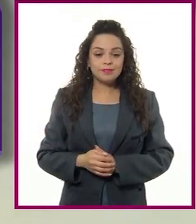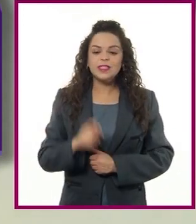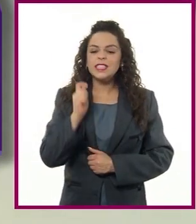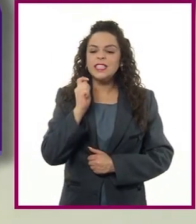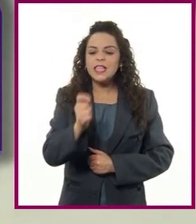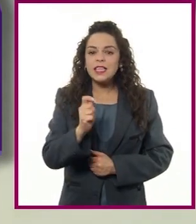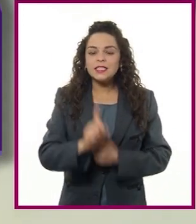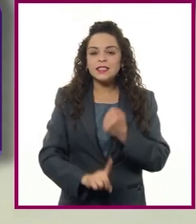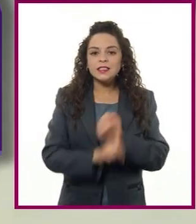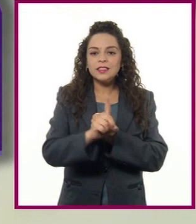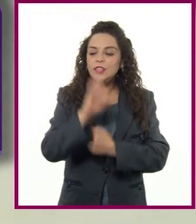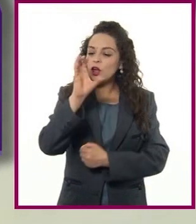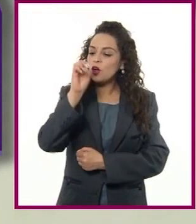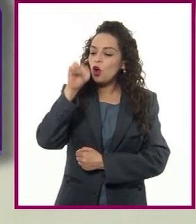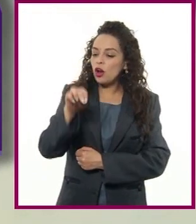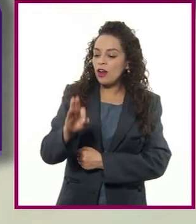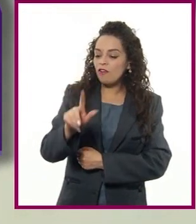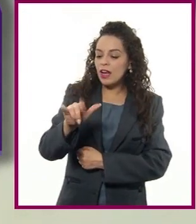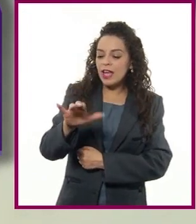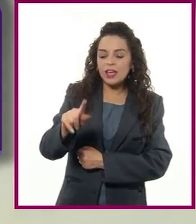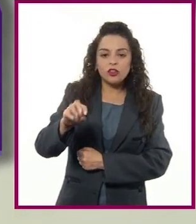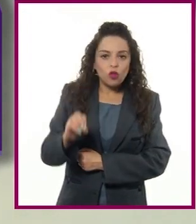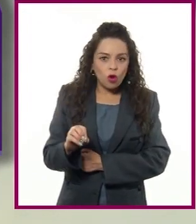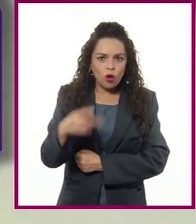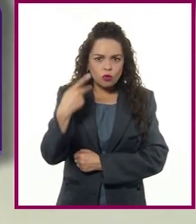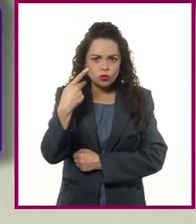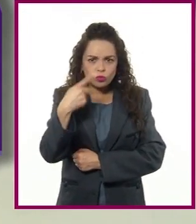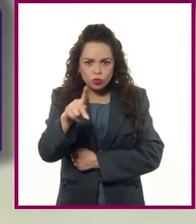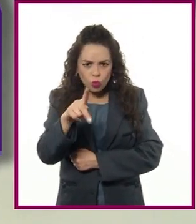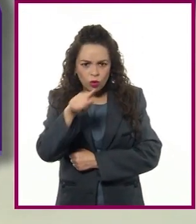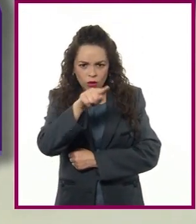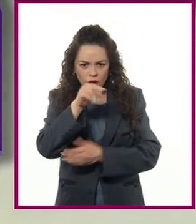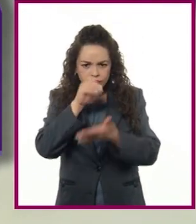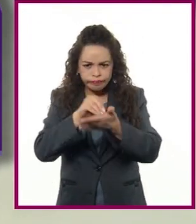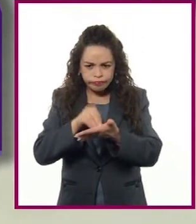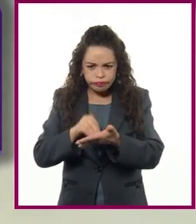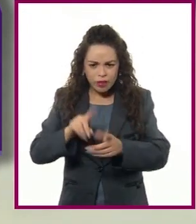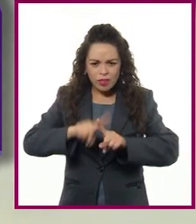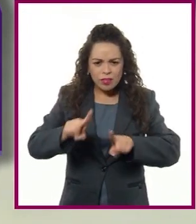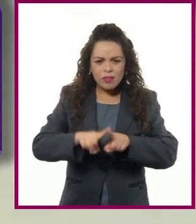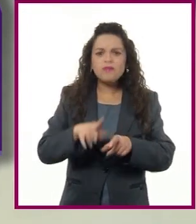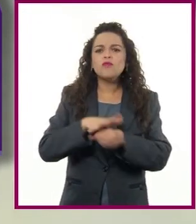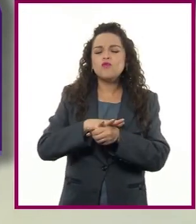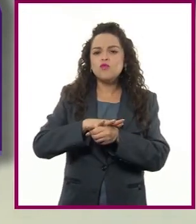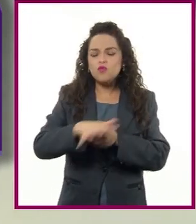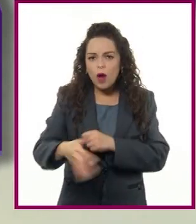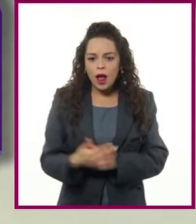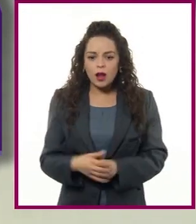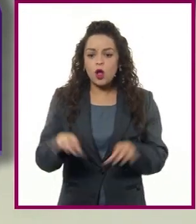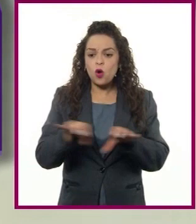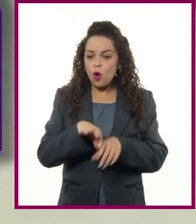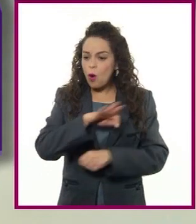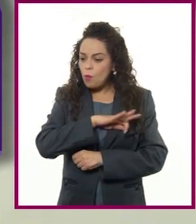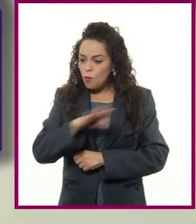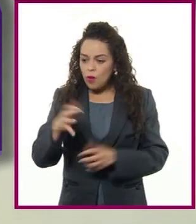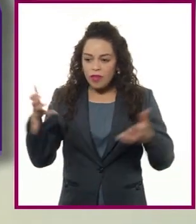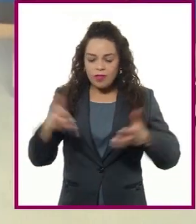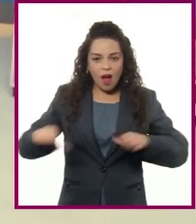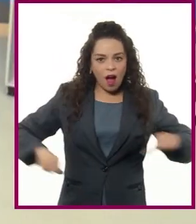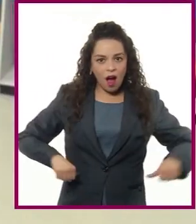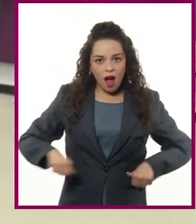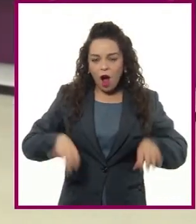conflicto, cuáles son sus elementos, qué posturas podemos tomar ante ellos y algunas formas de